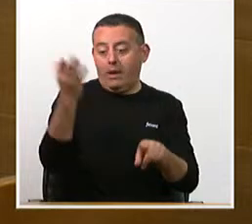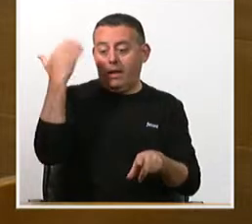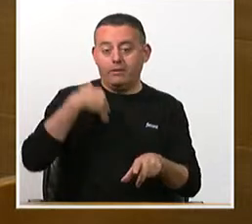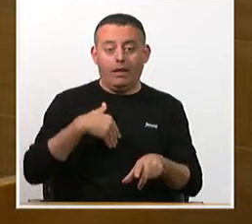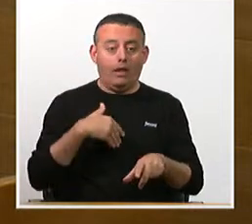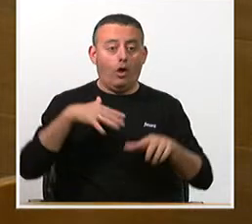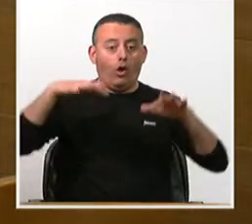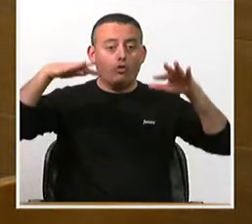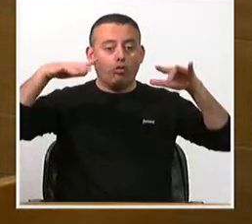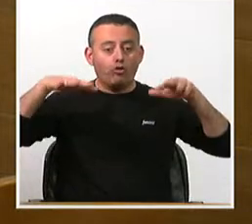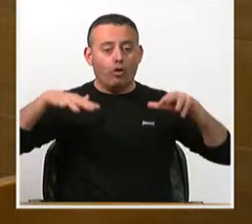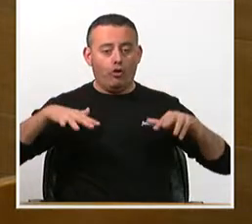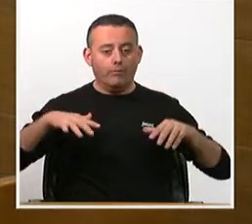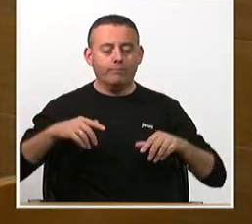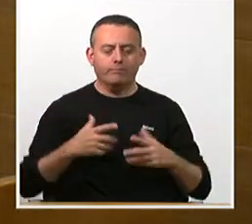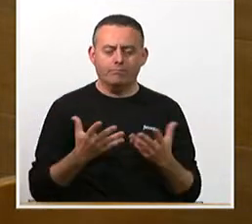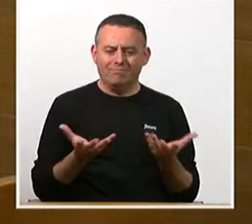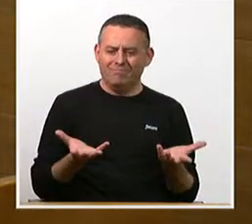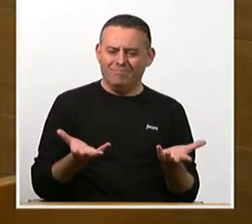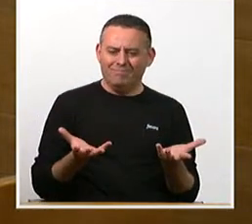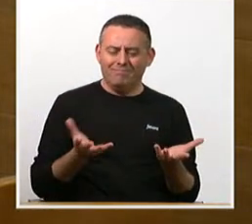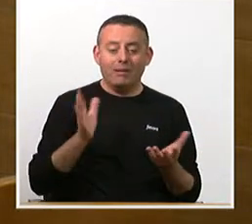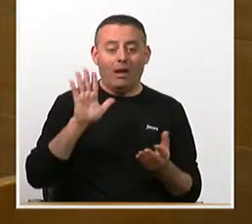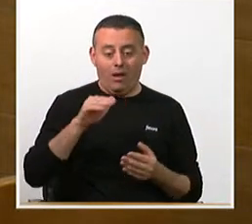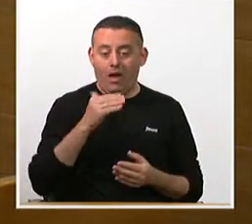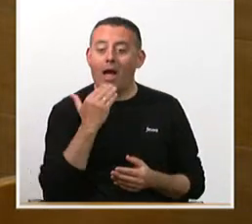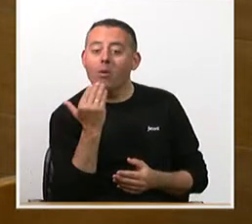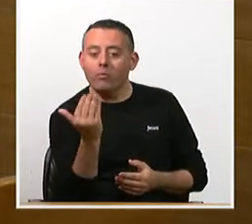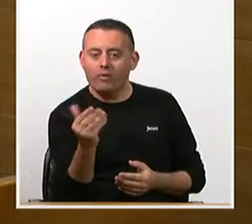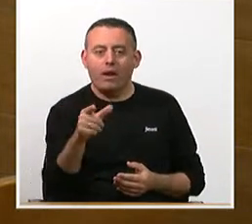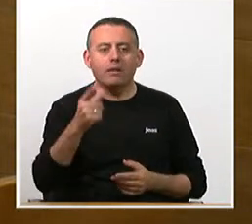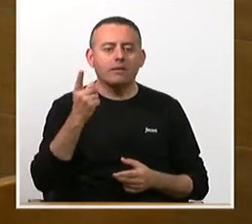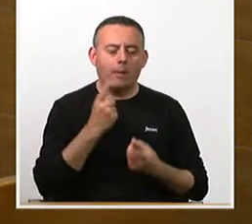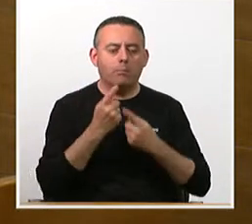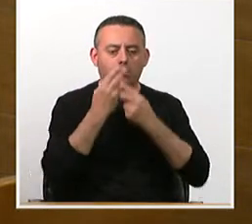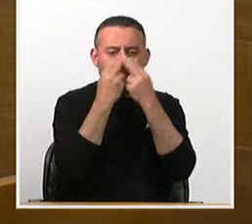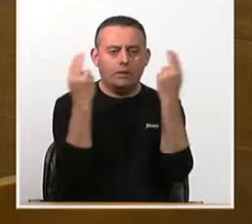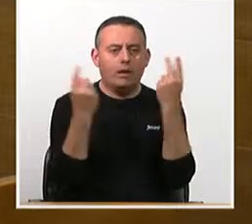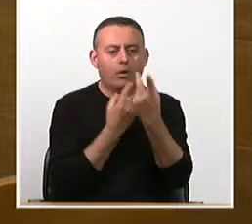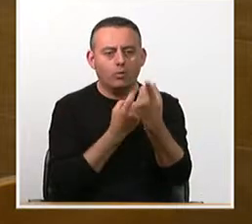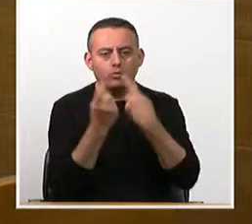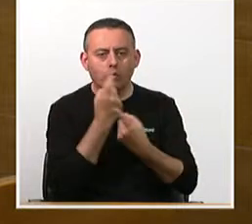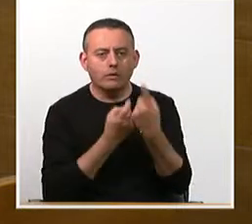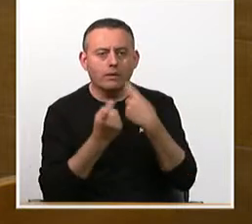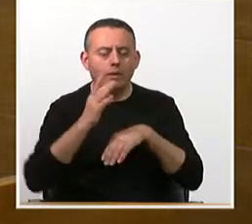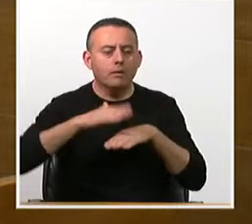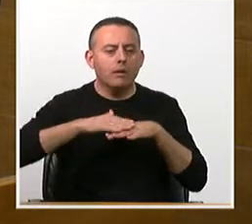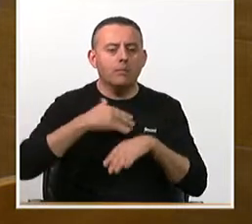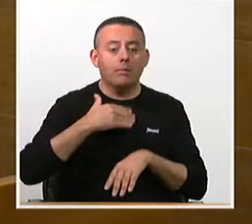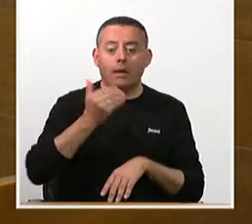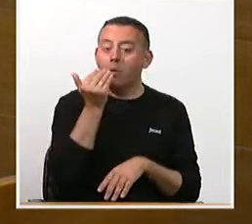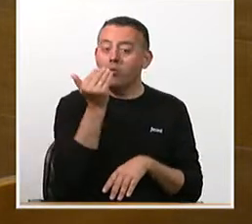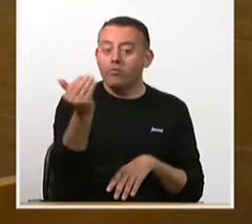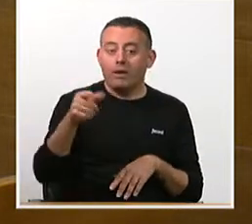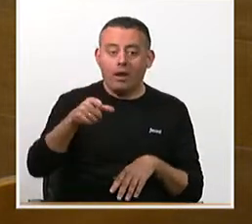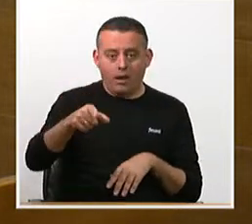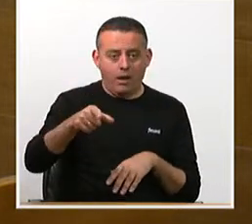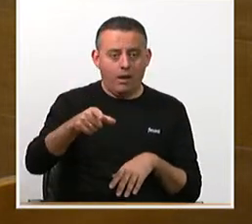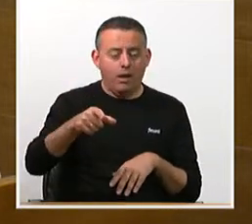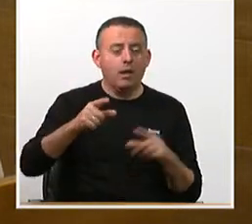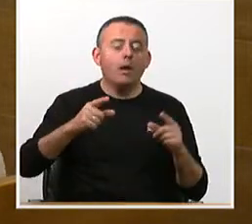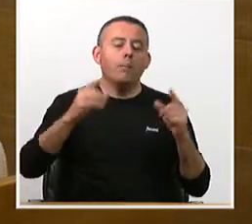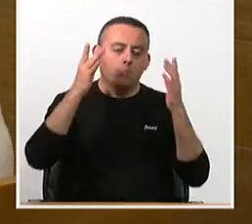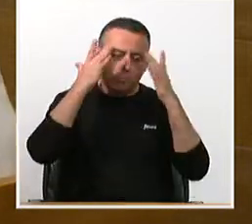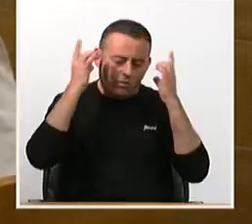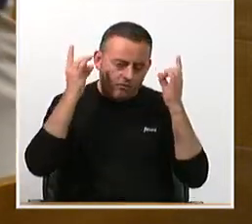y a su vez también en cuanto al albufera hemos iniciado la consulta pública previa para que por fin esta Joya de la naturaleza tenga su